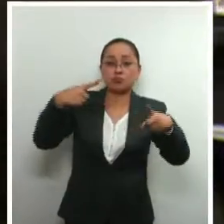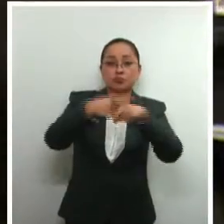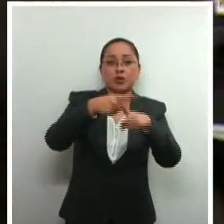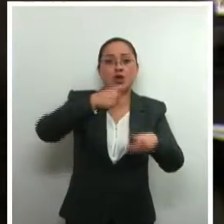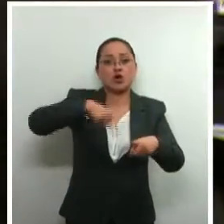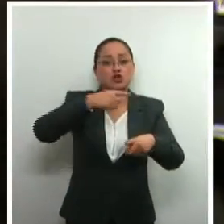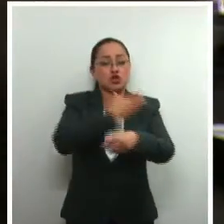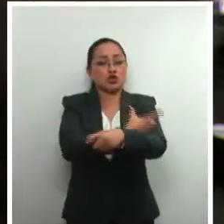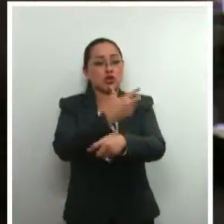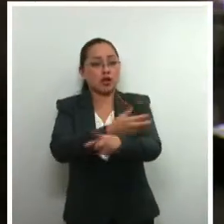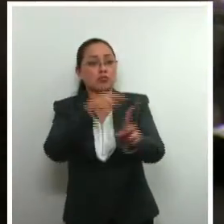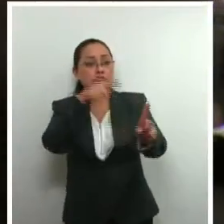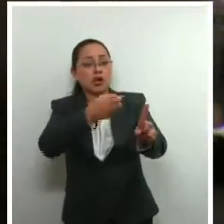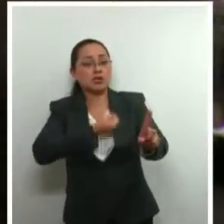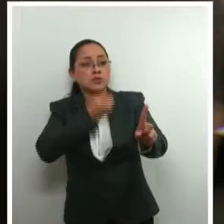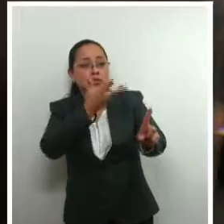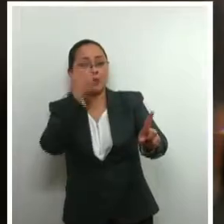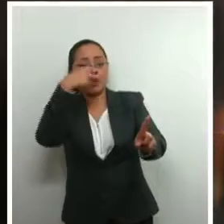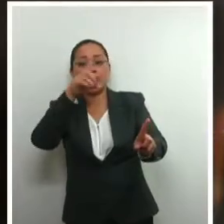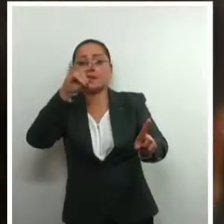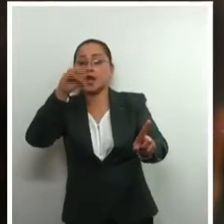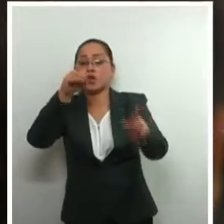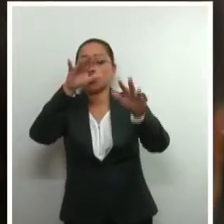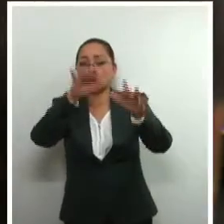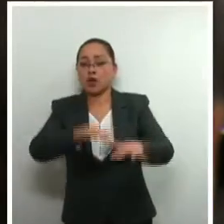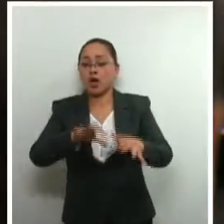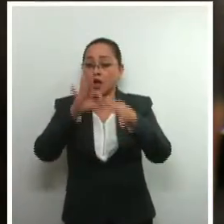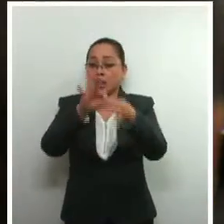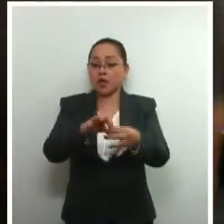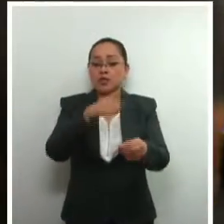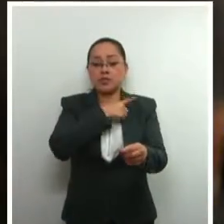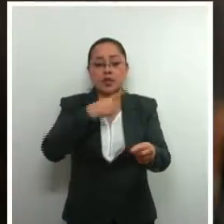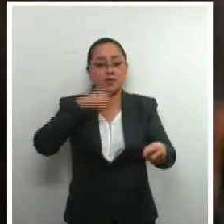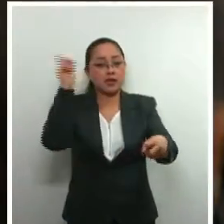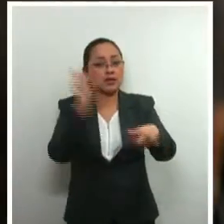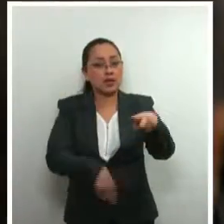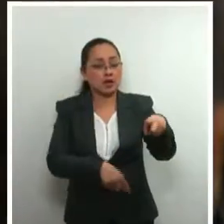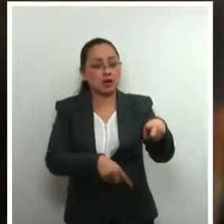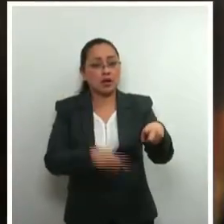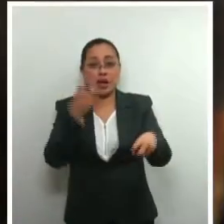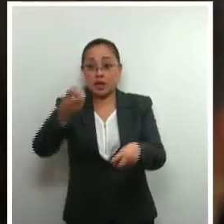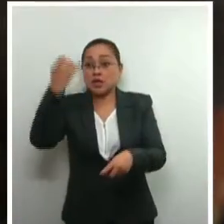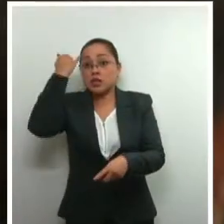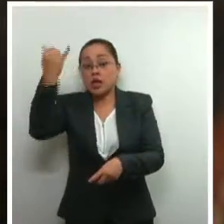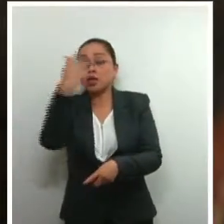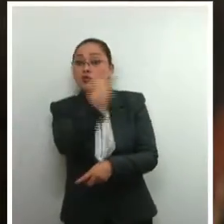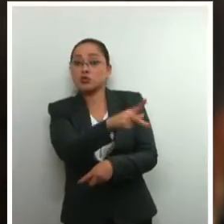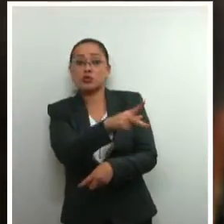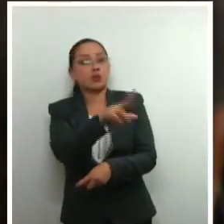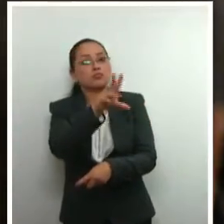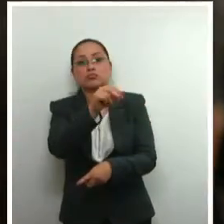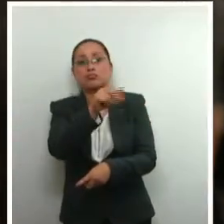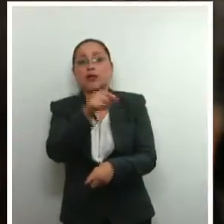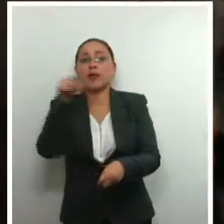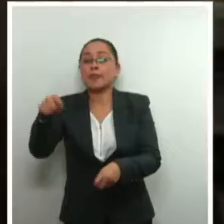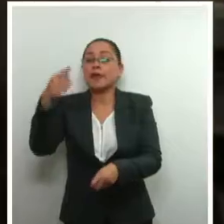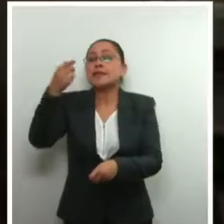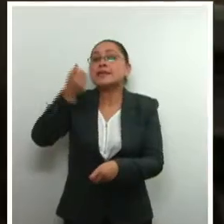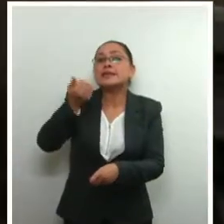nuestro coordinador del diario de los debates, porque esa no fue su expresión, esa no fue su expresión, esa es la